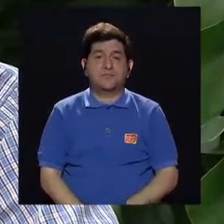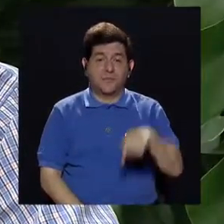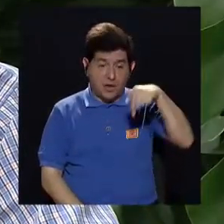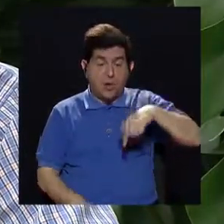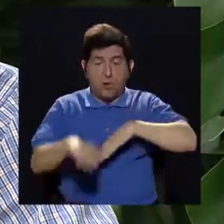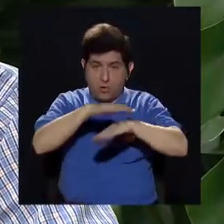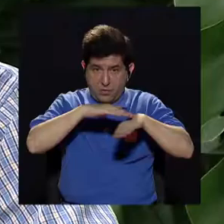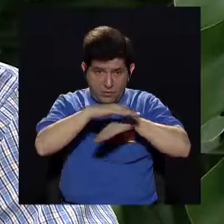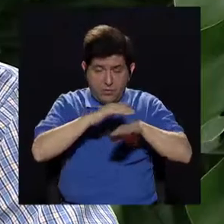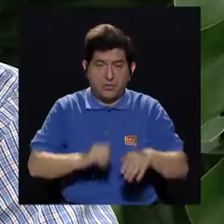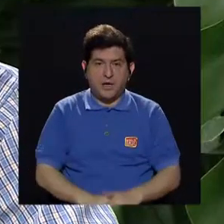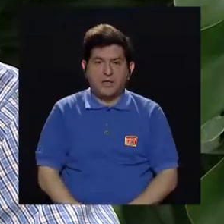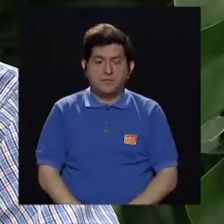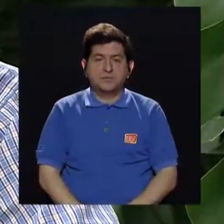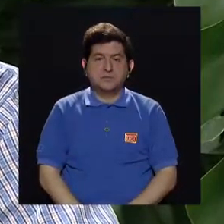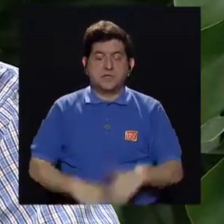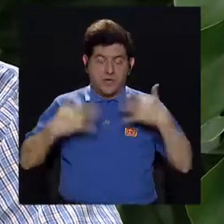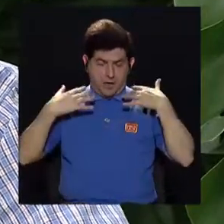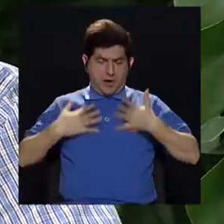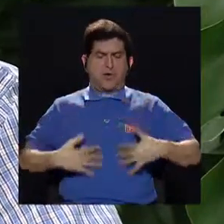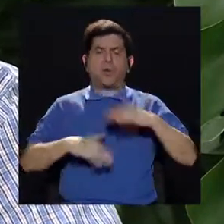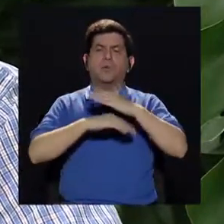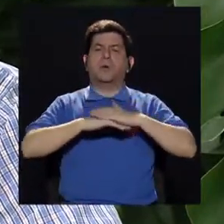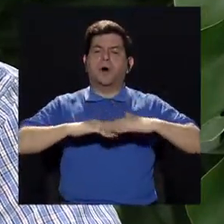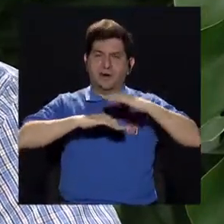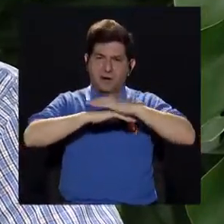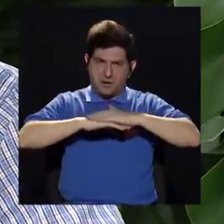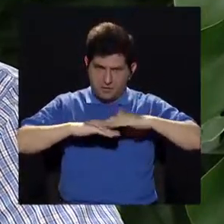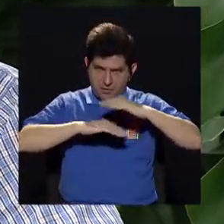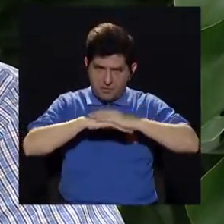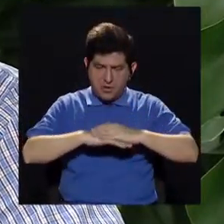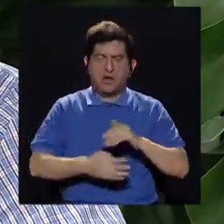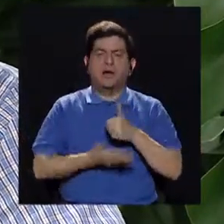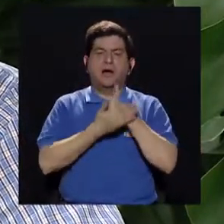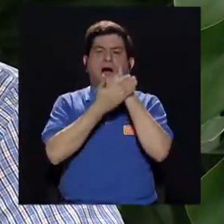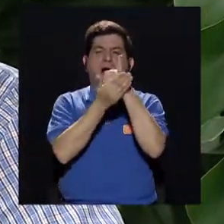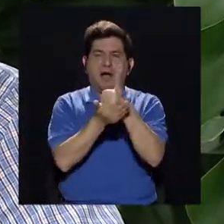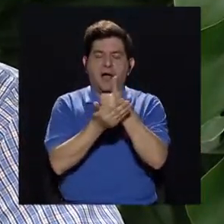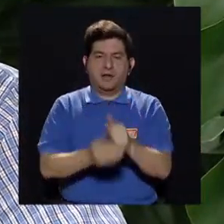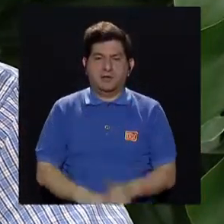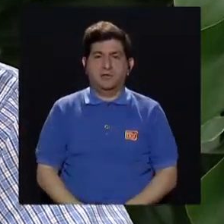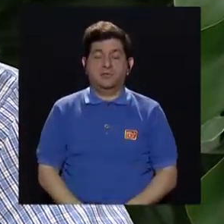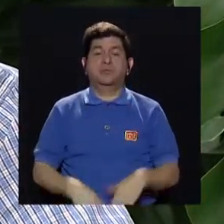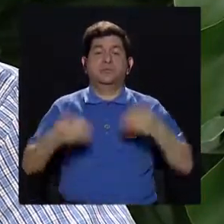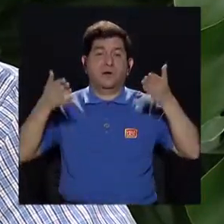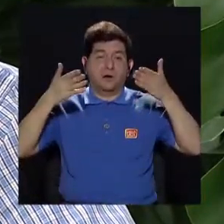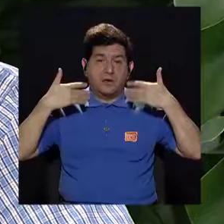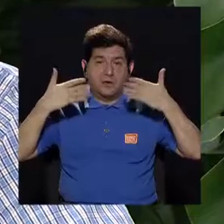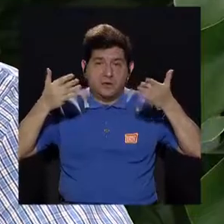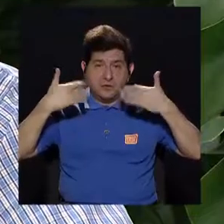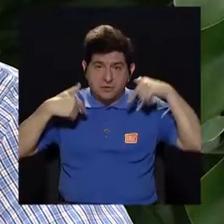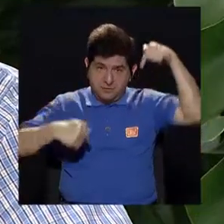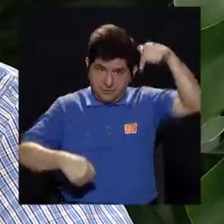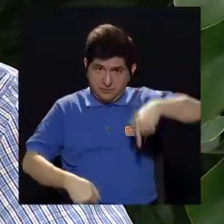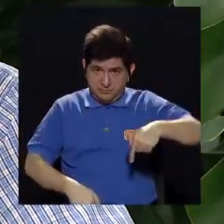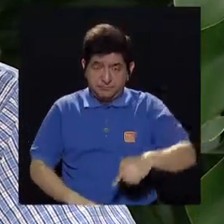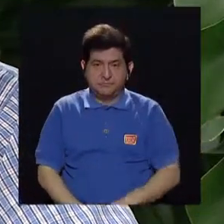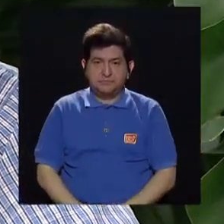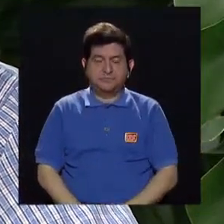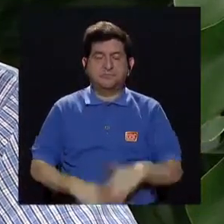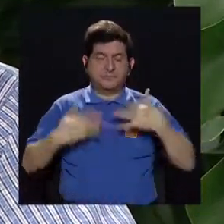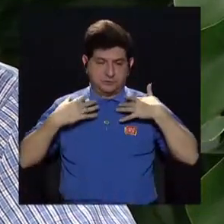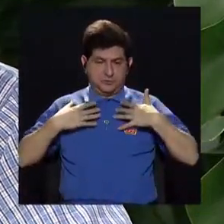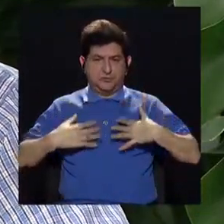hoy, lo básico es una indumentaria cómoda, en el sentido de que le favorezca, en climas tropicales como los nuestros, ¿verdad? Evidentemente